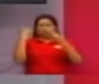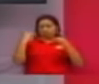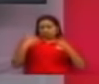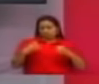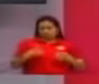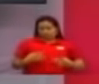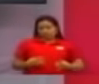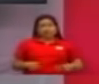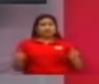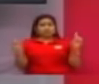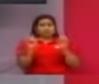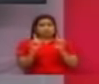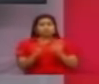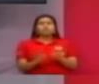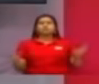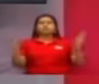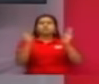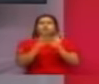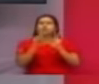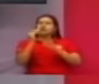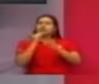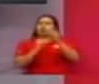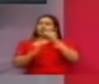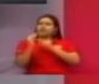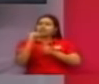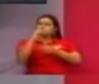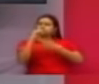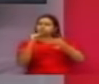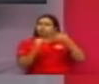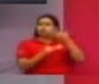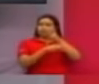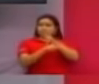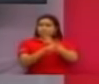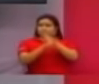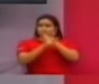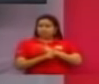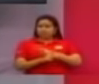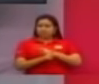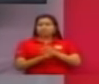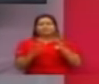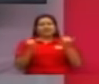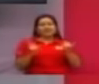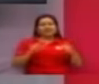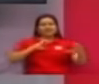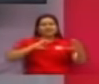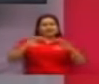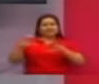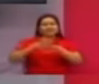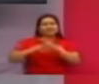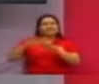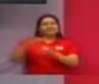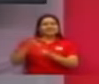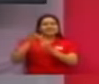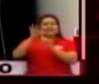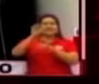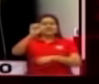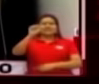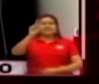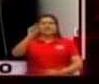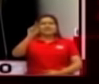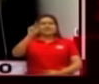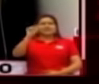buenos hábitos alimenticios. Justamente de ahí parte ese tema de prevención. Y hoy vamos a hablar con una invitada especial. Se trata de Ana